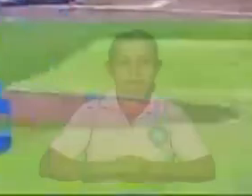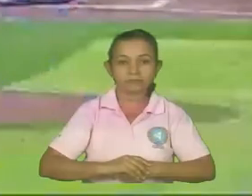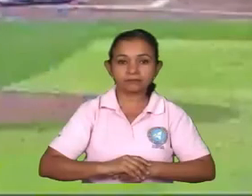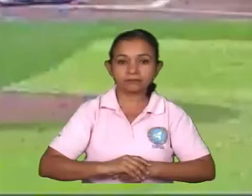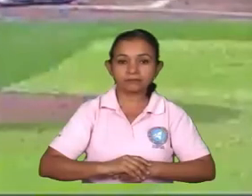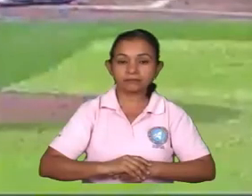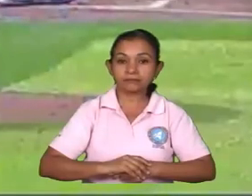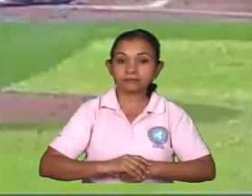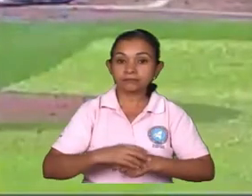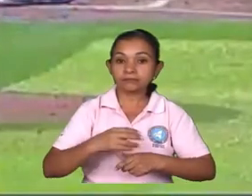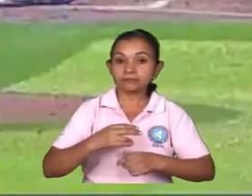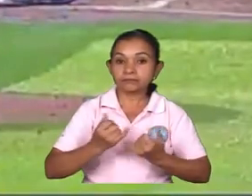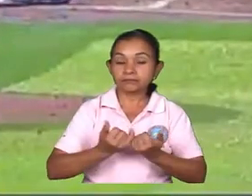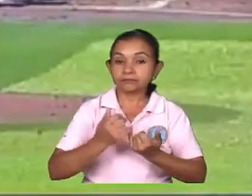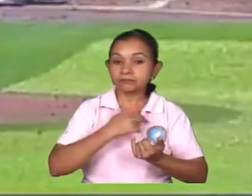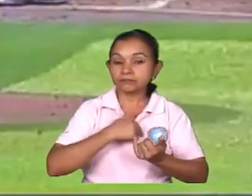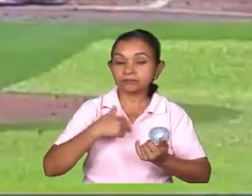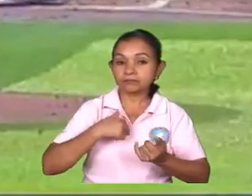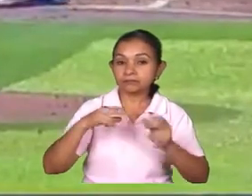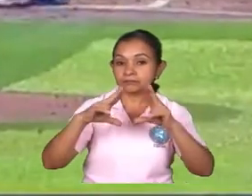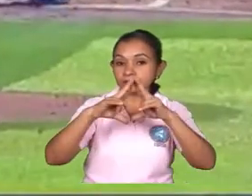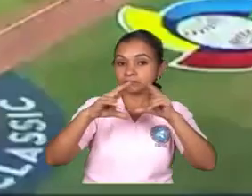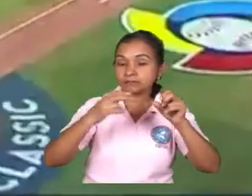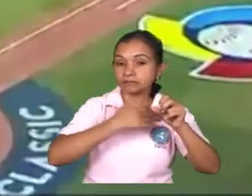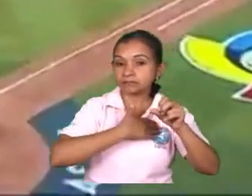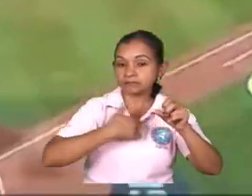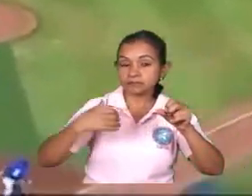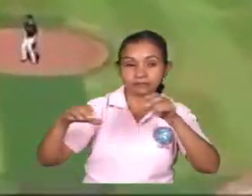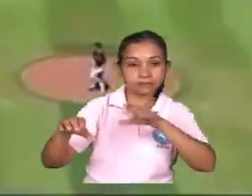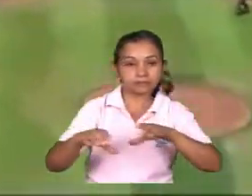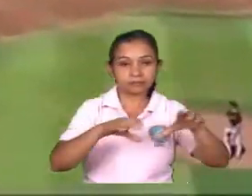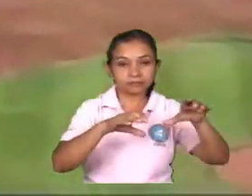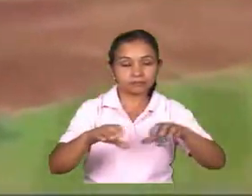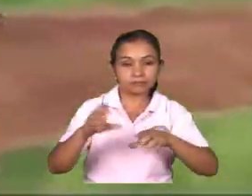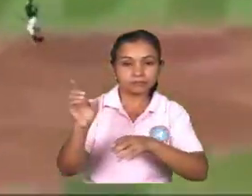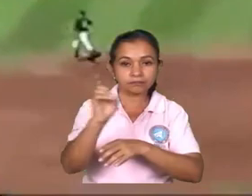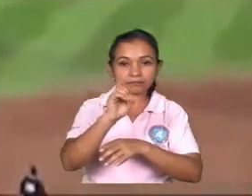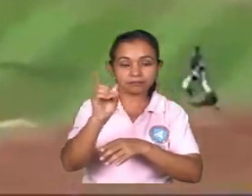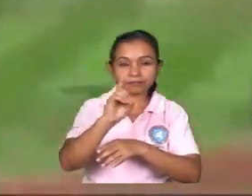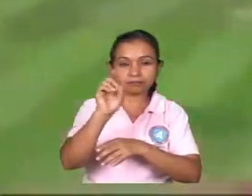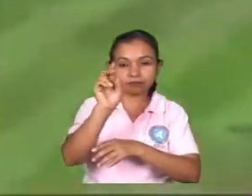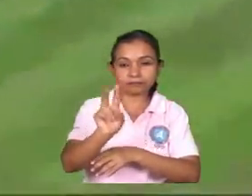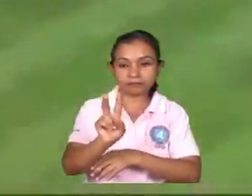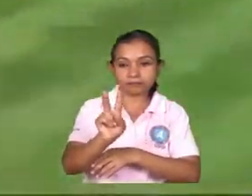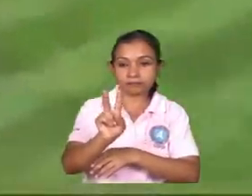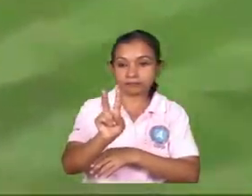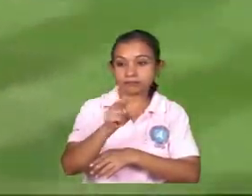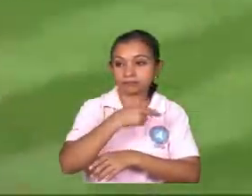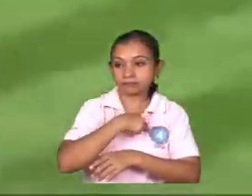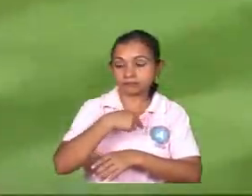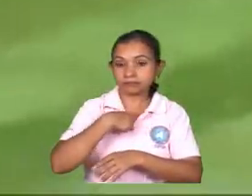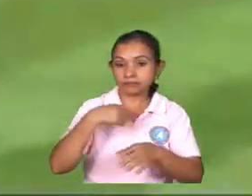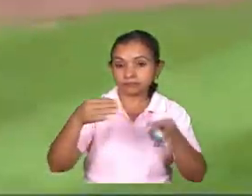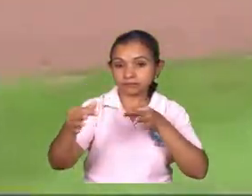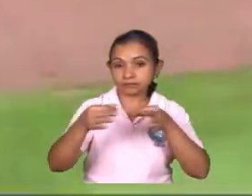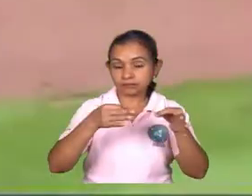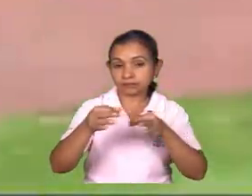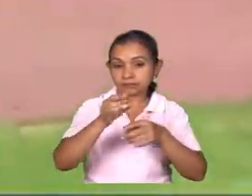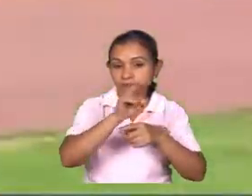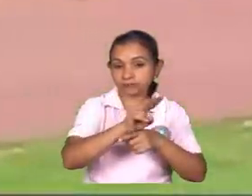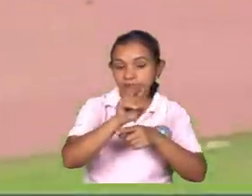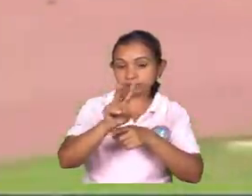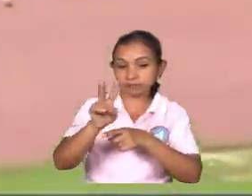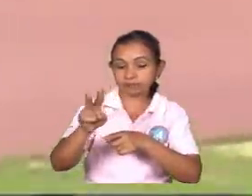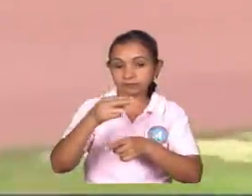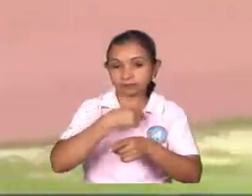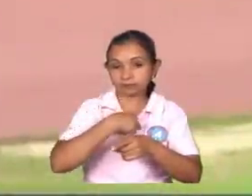Lo que ocurrió frente a Nicaragua, aquí las mejores acciones en la parte baja del segundo rollo, con cuenta de 2 y 2 sin